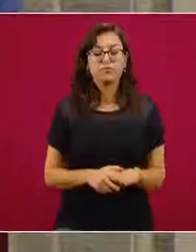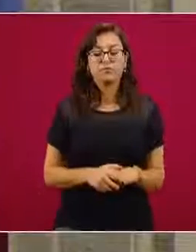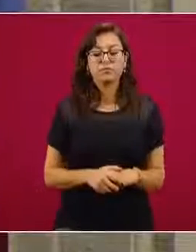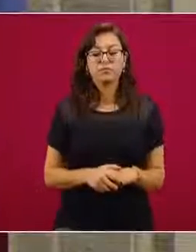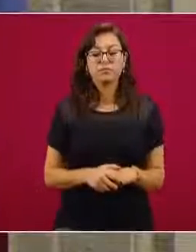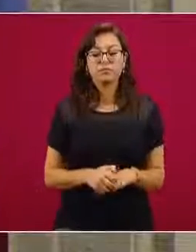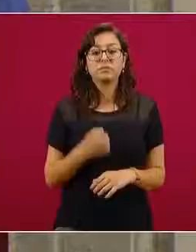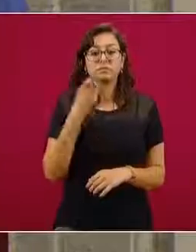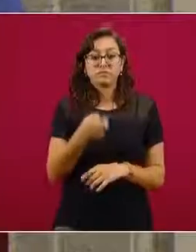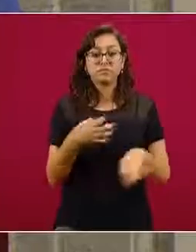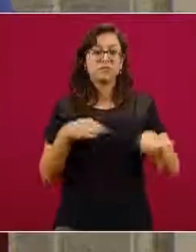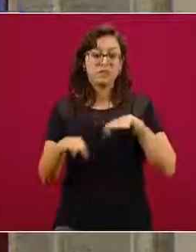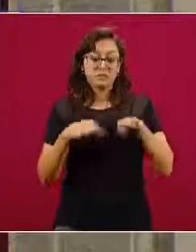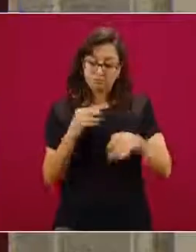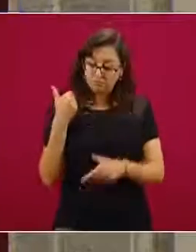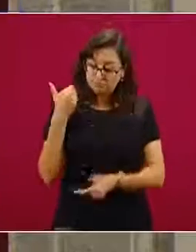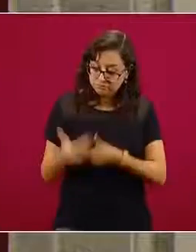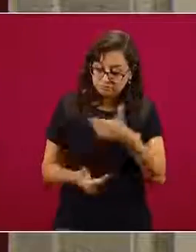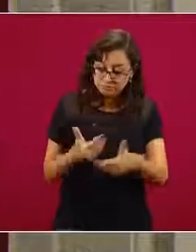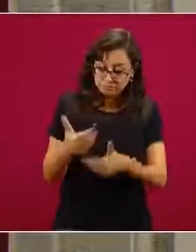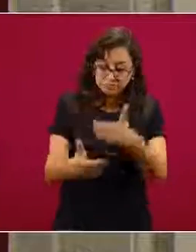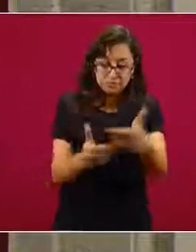es un trabajo que está en proceso.